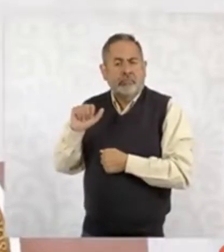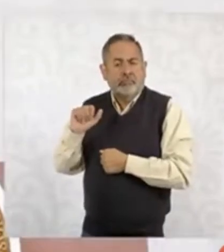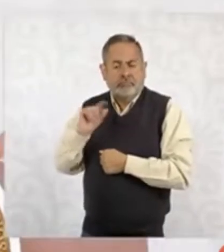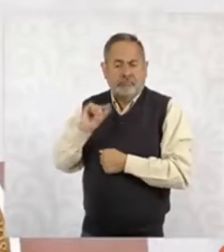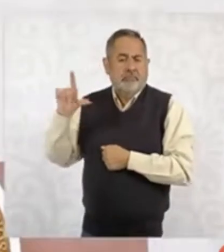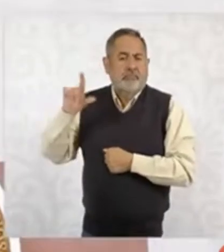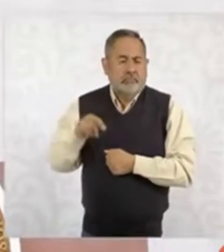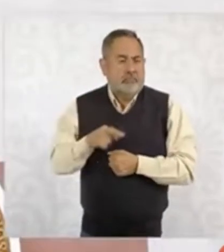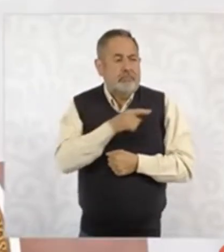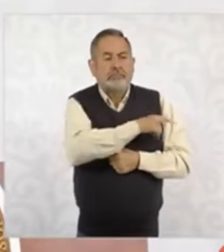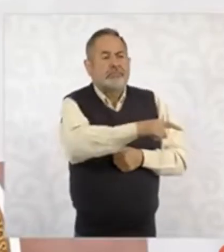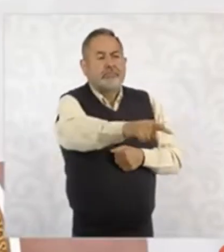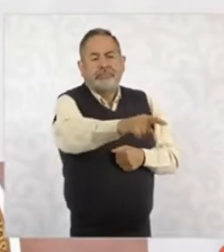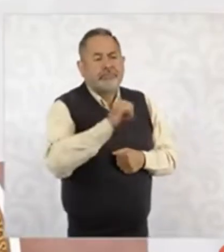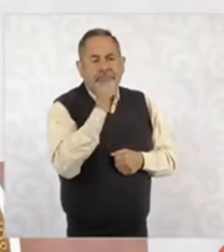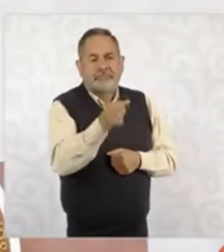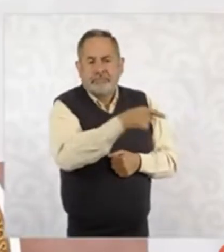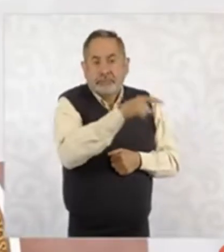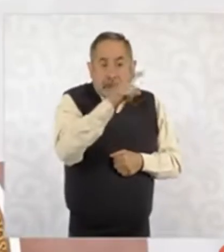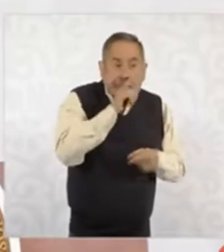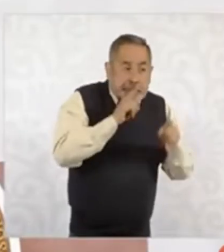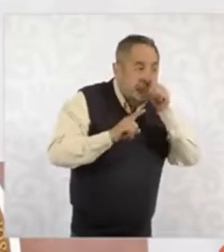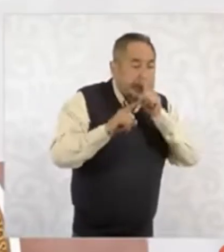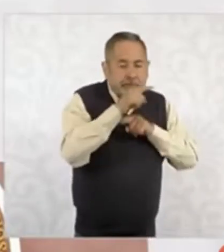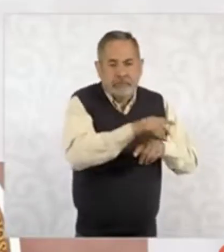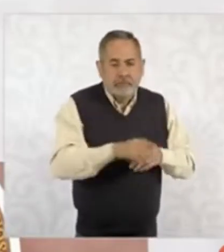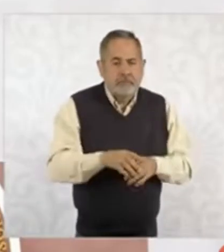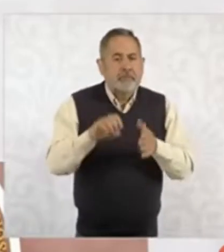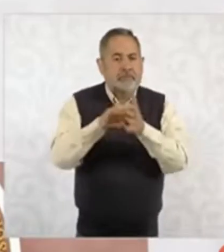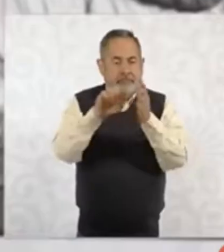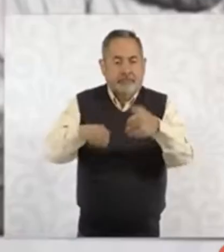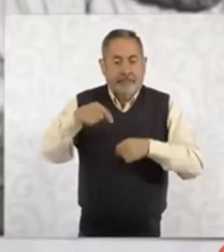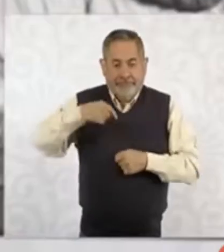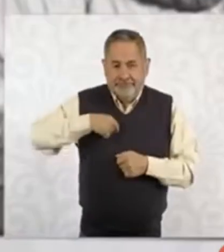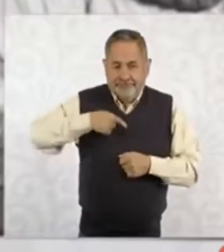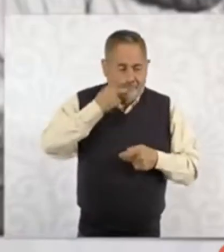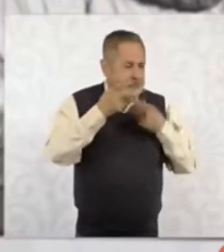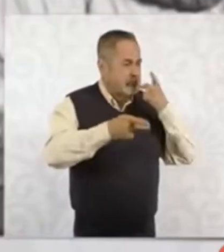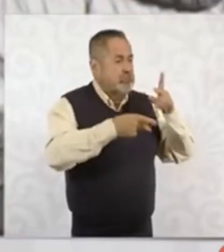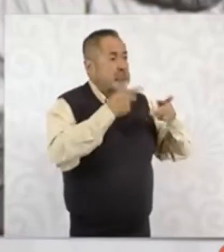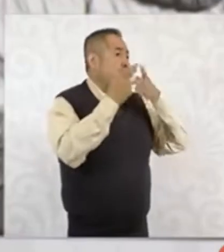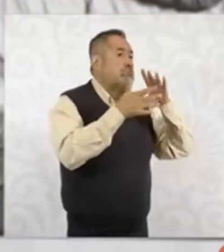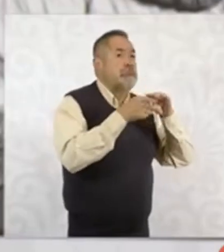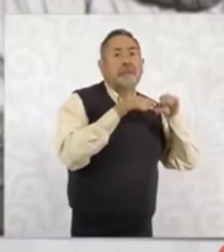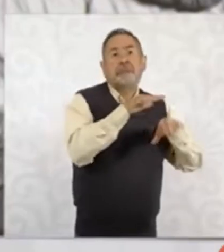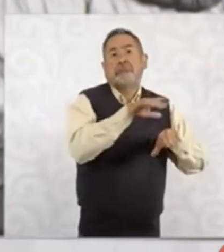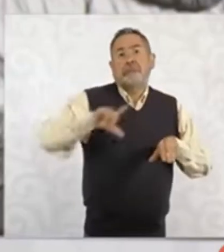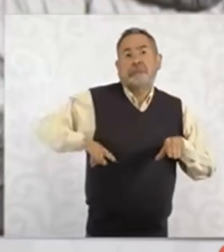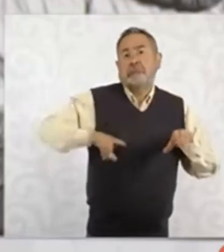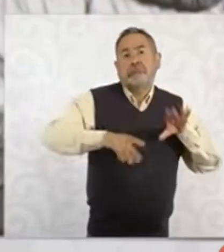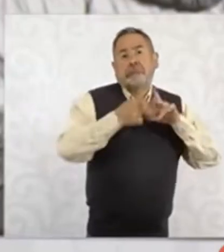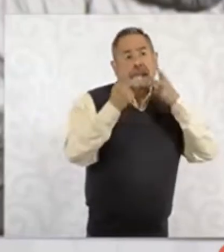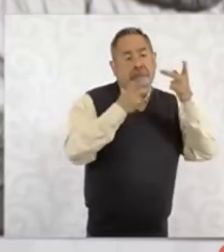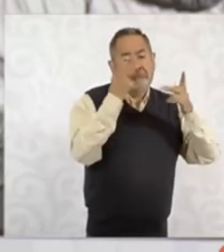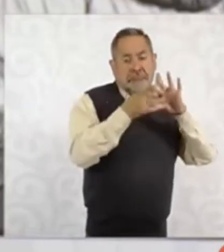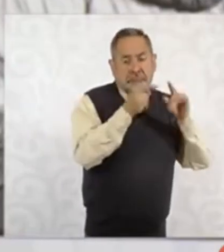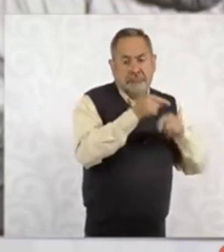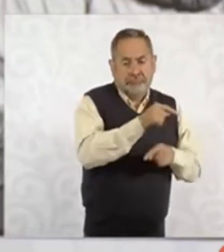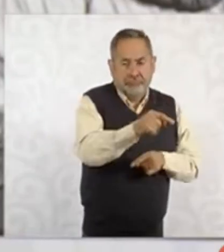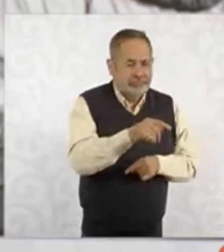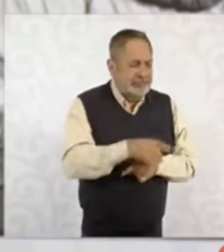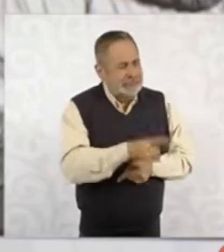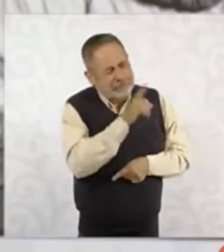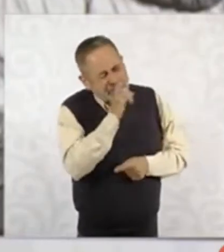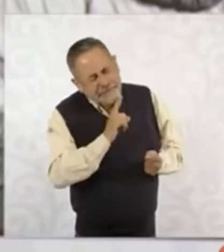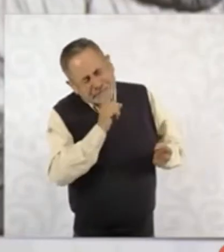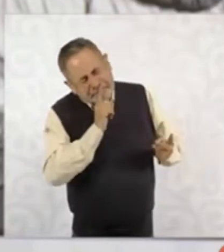no está marcada por la mentira. Cuando aquí hablo yo de los comentócratas que dicen mentiras, pues uno